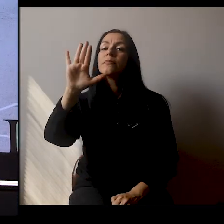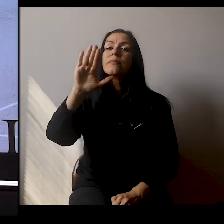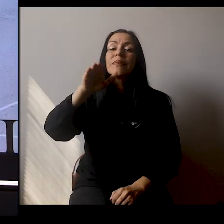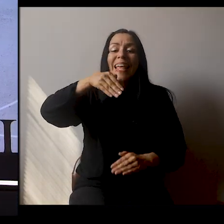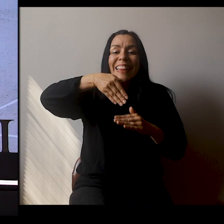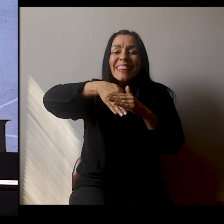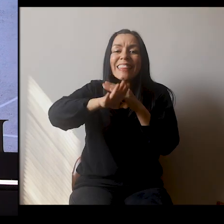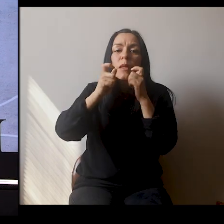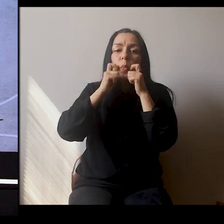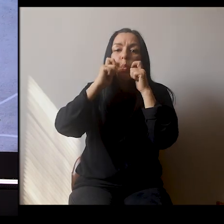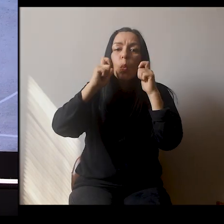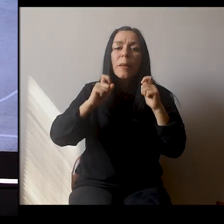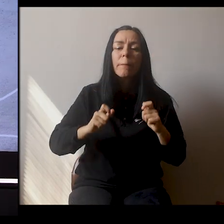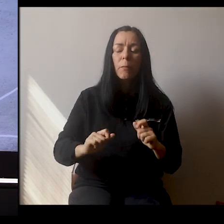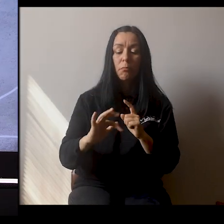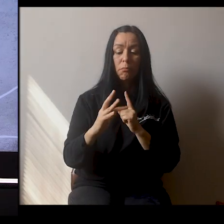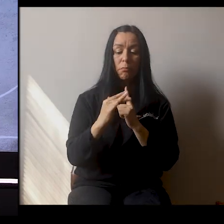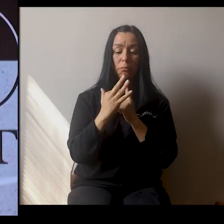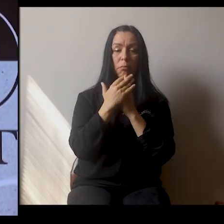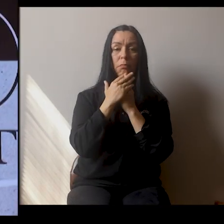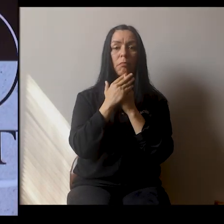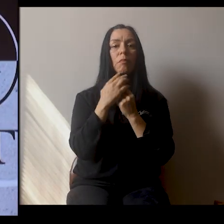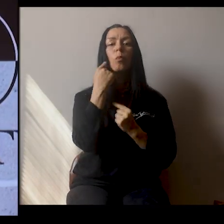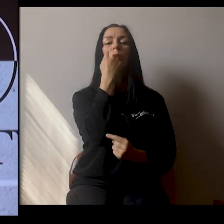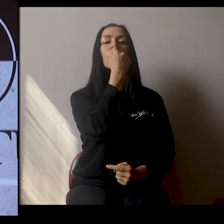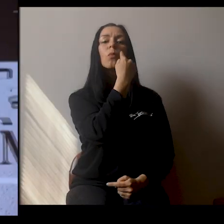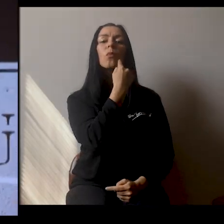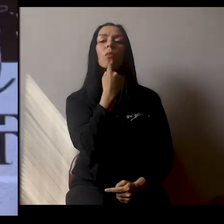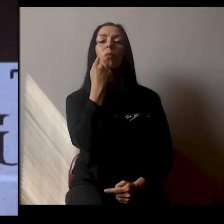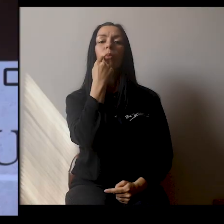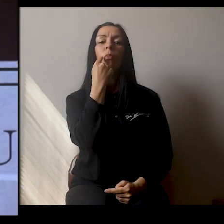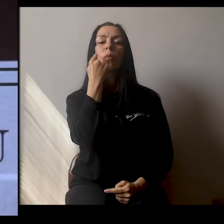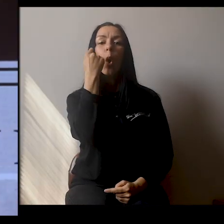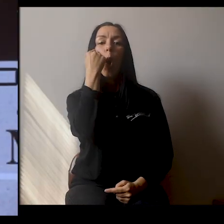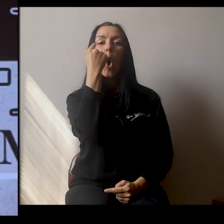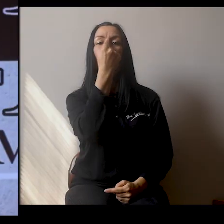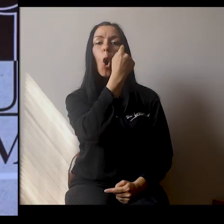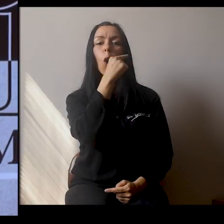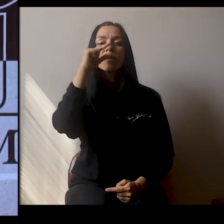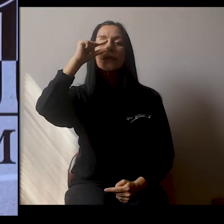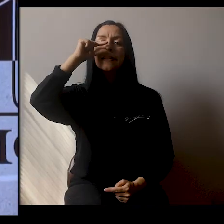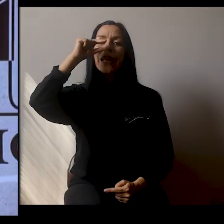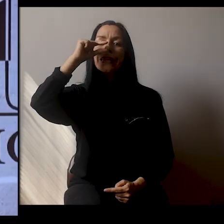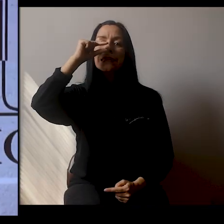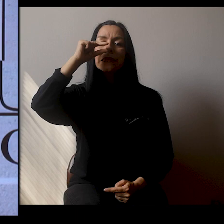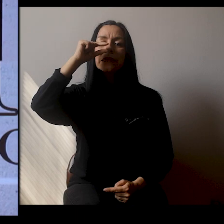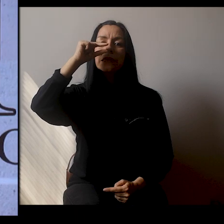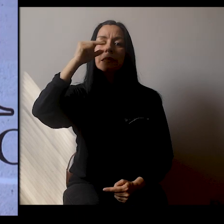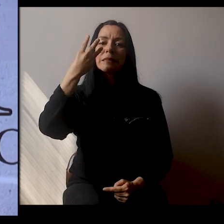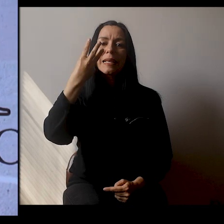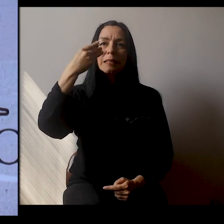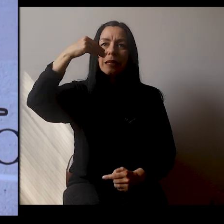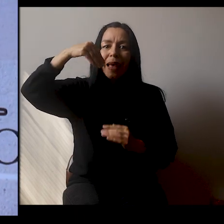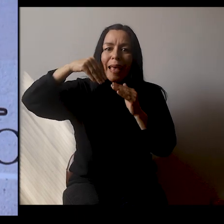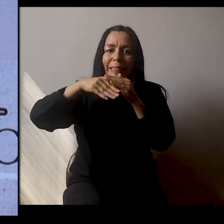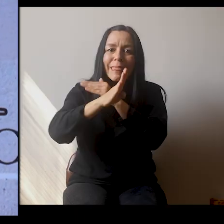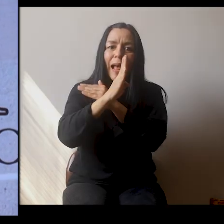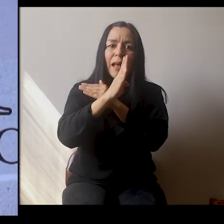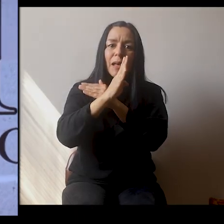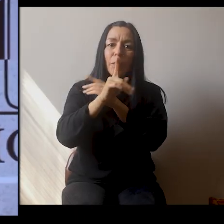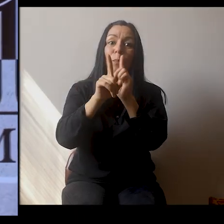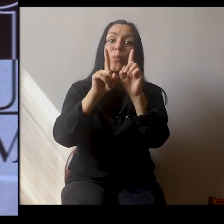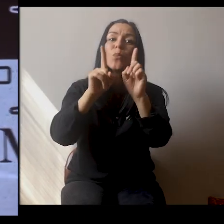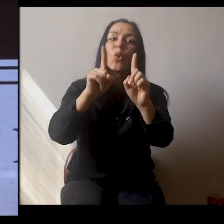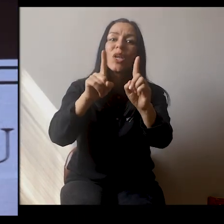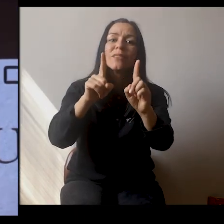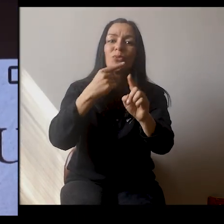virus entran a nuestro cuerpo por la boca, los ojos y la nariz. Por